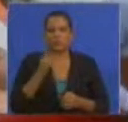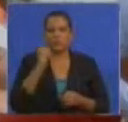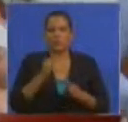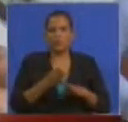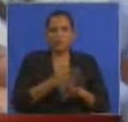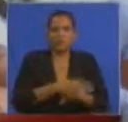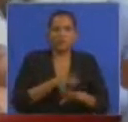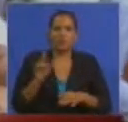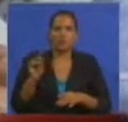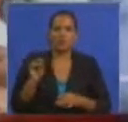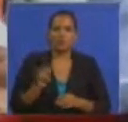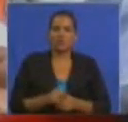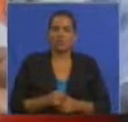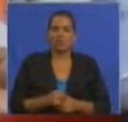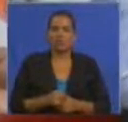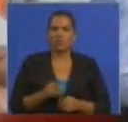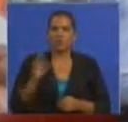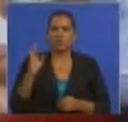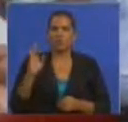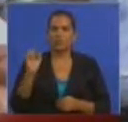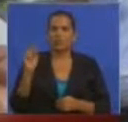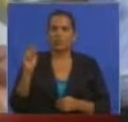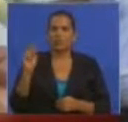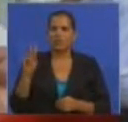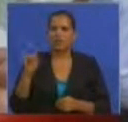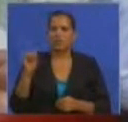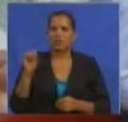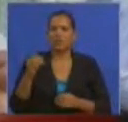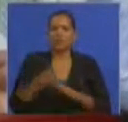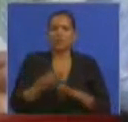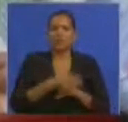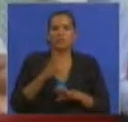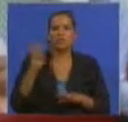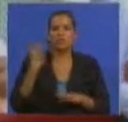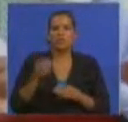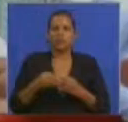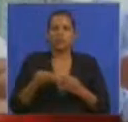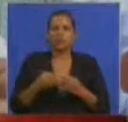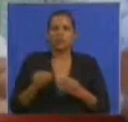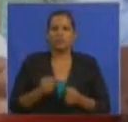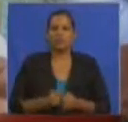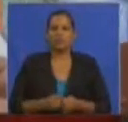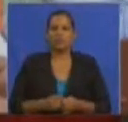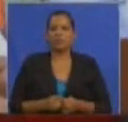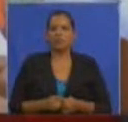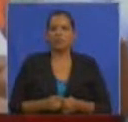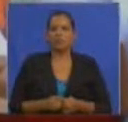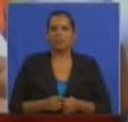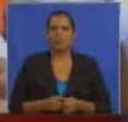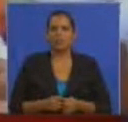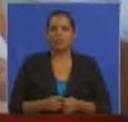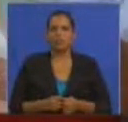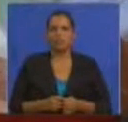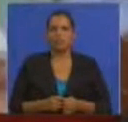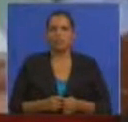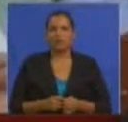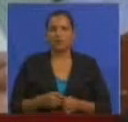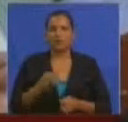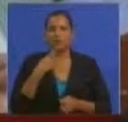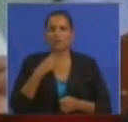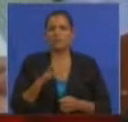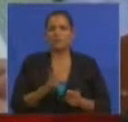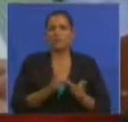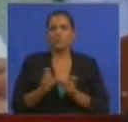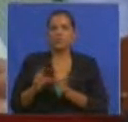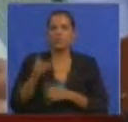dijo. En Tabiazo estaba a 6 dólares el metro cuadrado en la parte urbana de esa cabecera parroquial, en los centros poblados. ¿Sí? Los